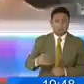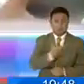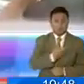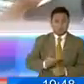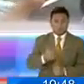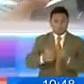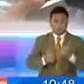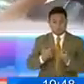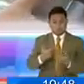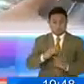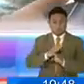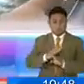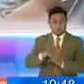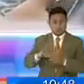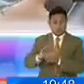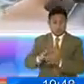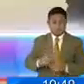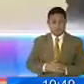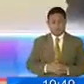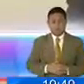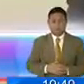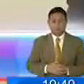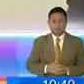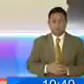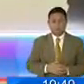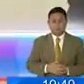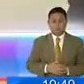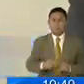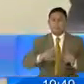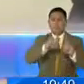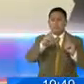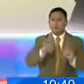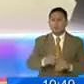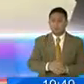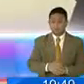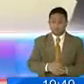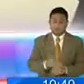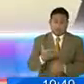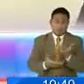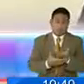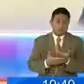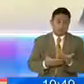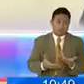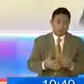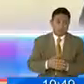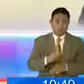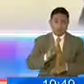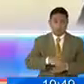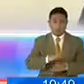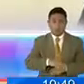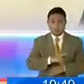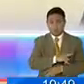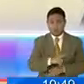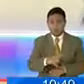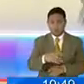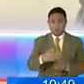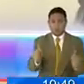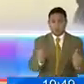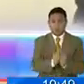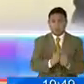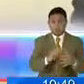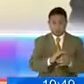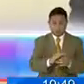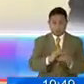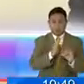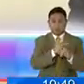presidenciable defendió a su compañero de fórmula. Ante la pregunta de si existía alguna culpabilidad por parte de mi compañero,